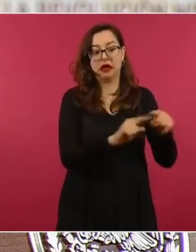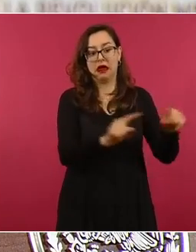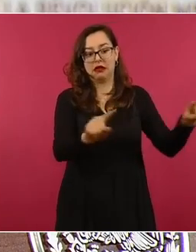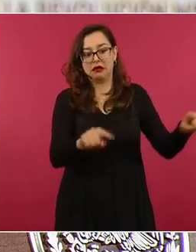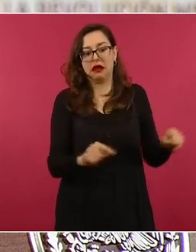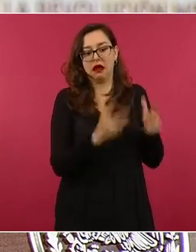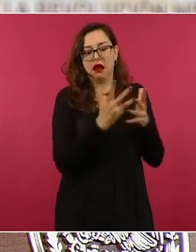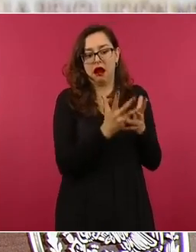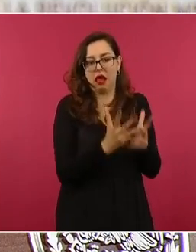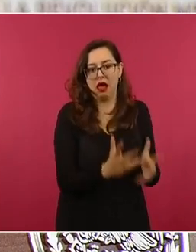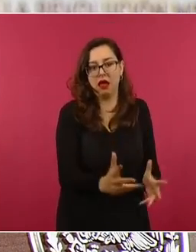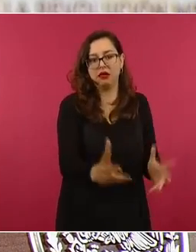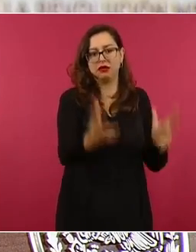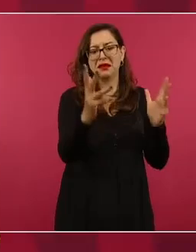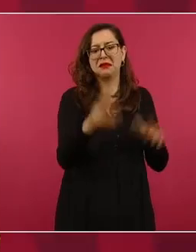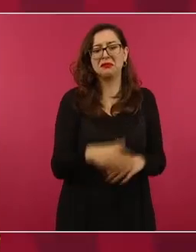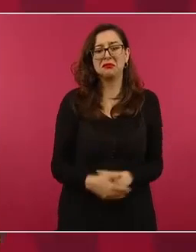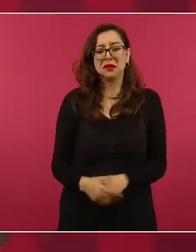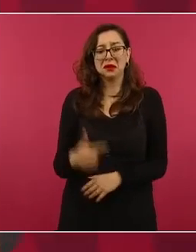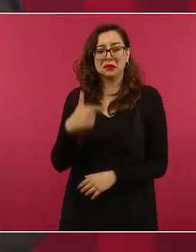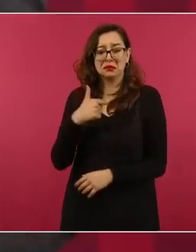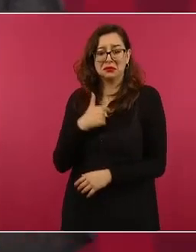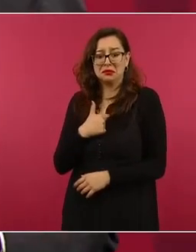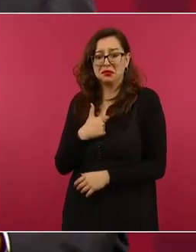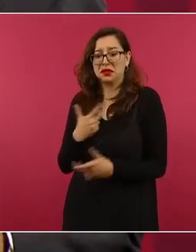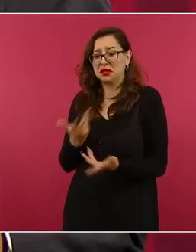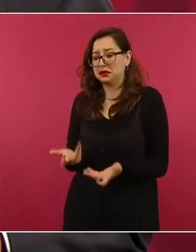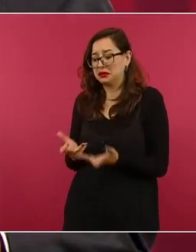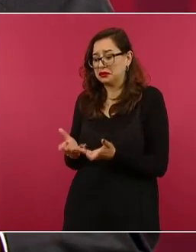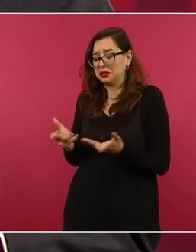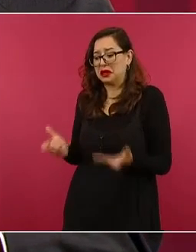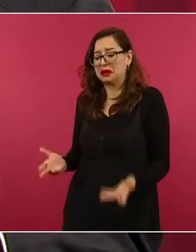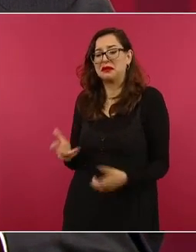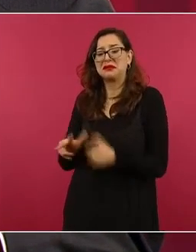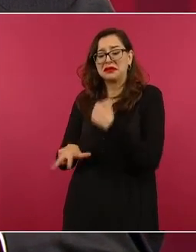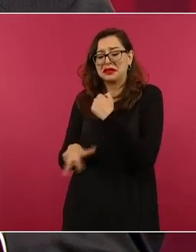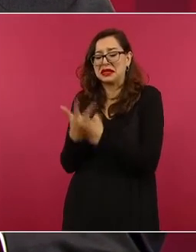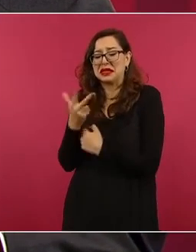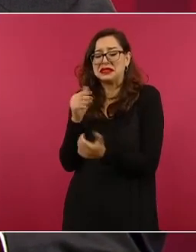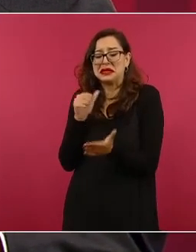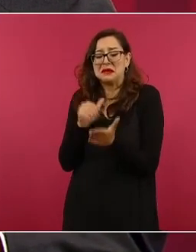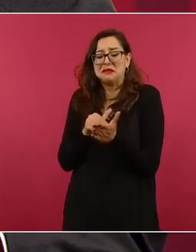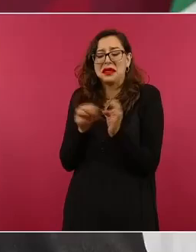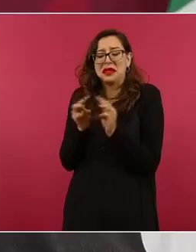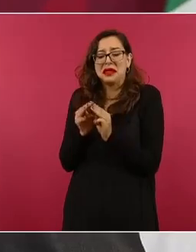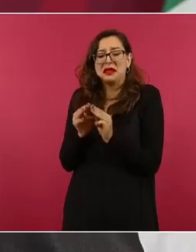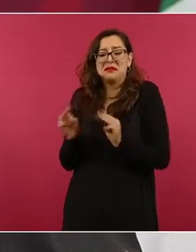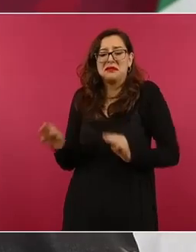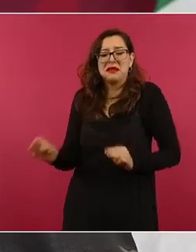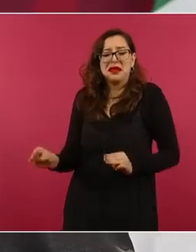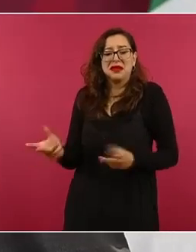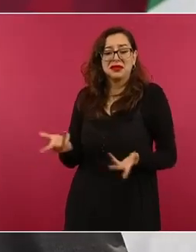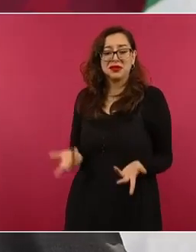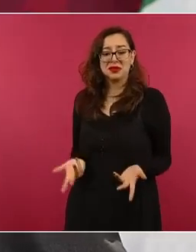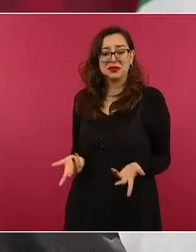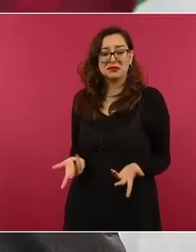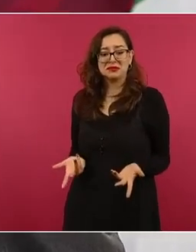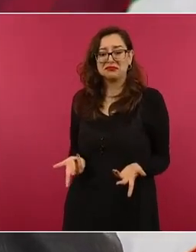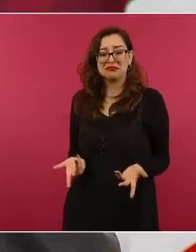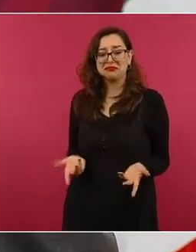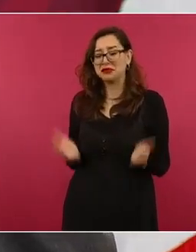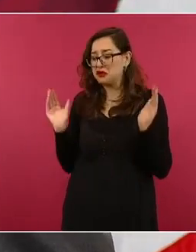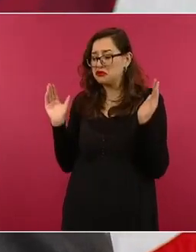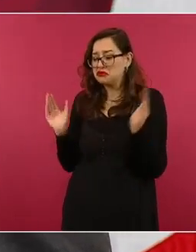hectáreas. Yo tengo 13.000 metros cuadrados, es una quinta,